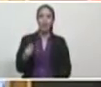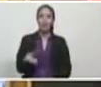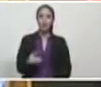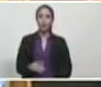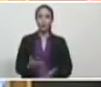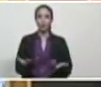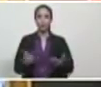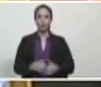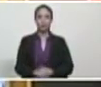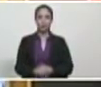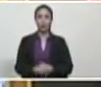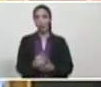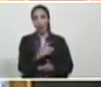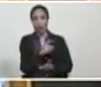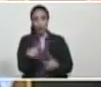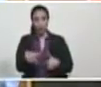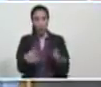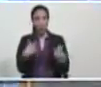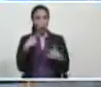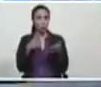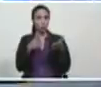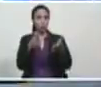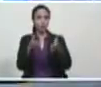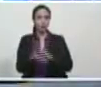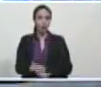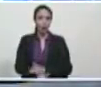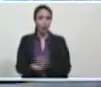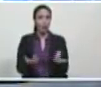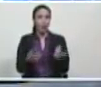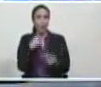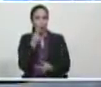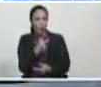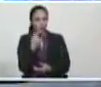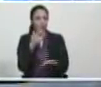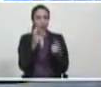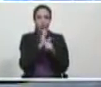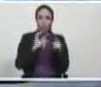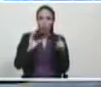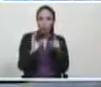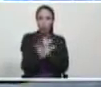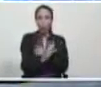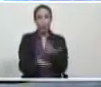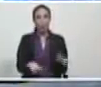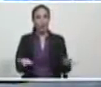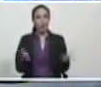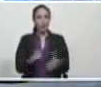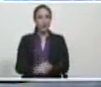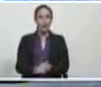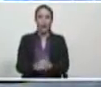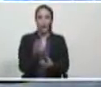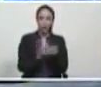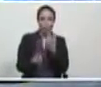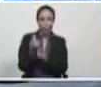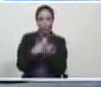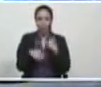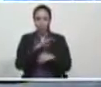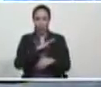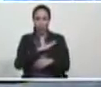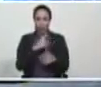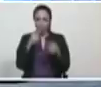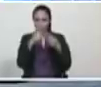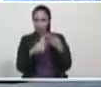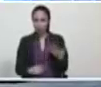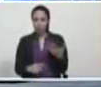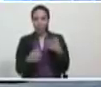Venezuela tiene derecho a tener su propio rumbo, su propio modelo político, cultural, su propio modelo económico, social,